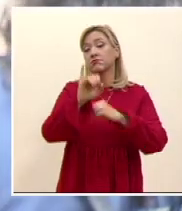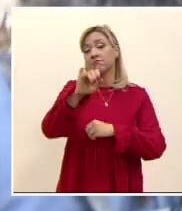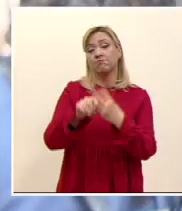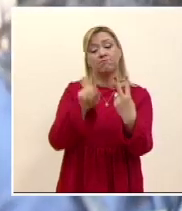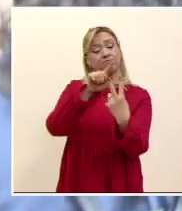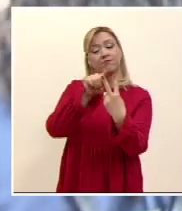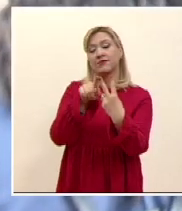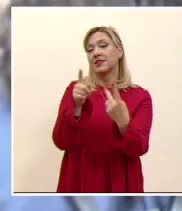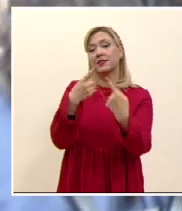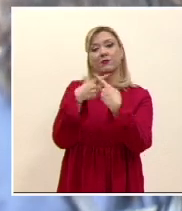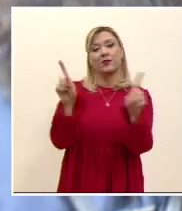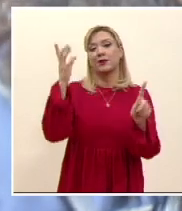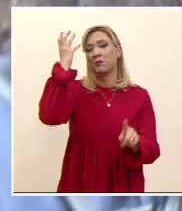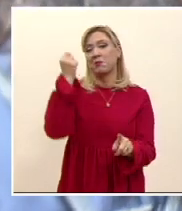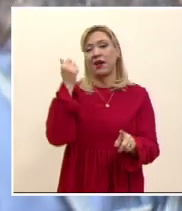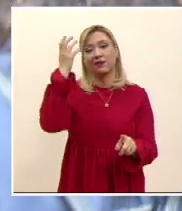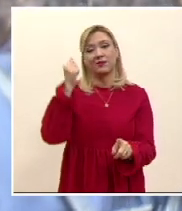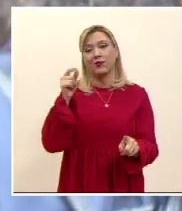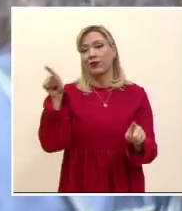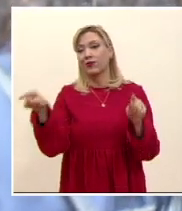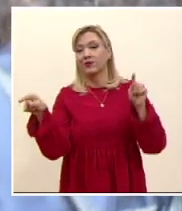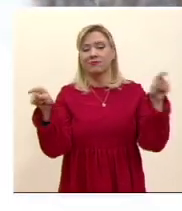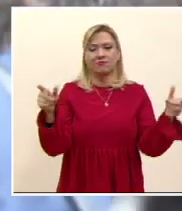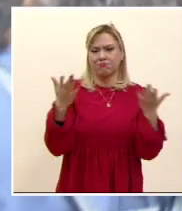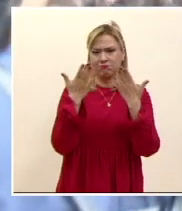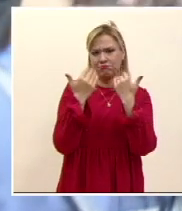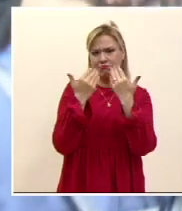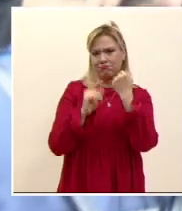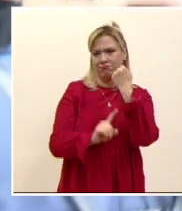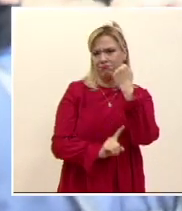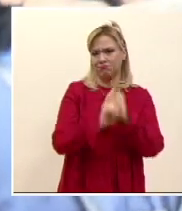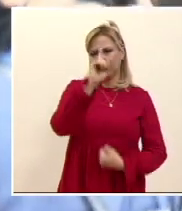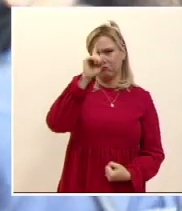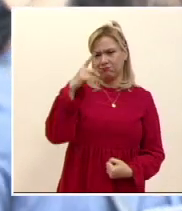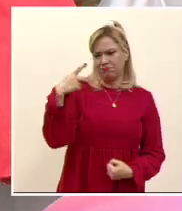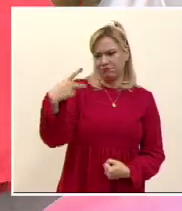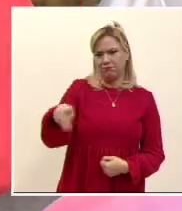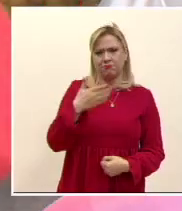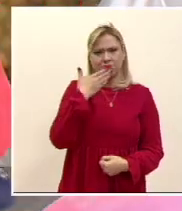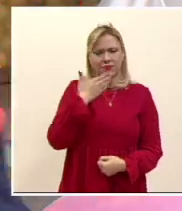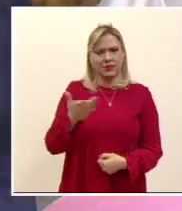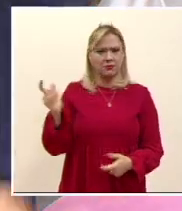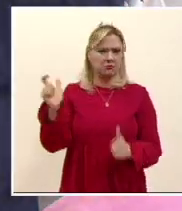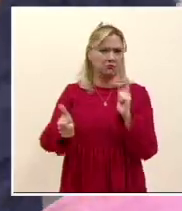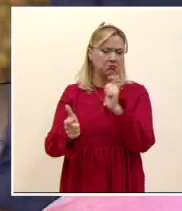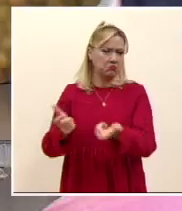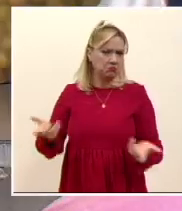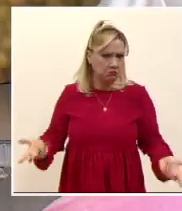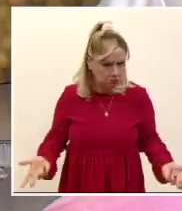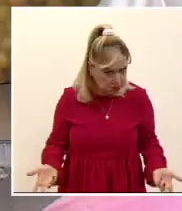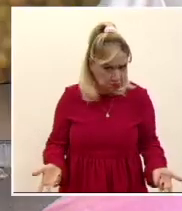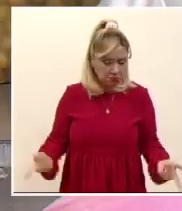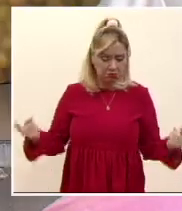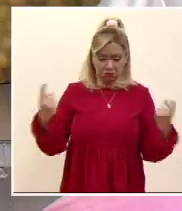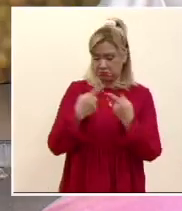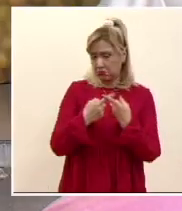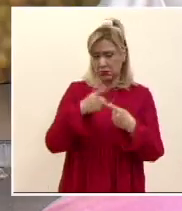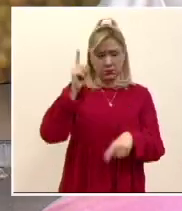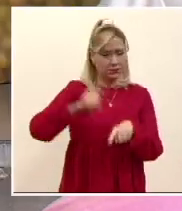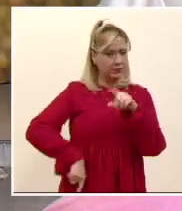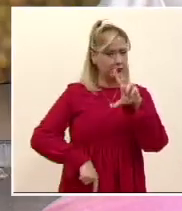orígenes diferentes, por lo que no se pone en riesgo su viabilidad financiera. Además, no se oponen o